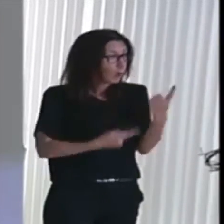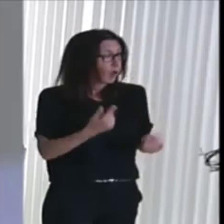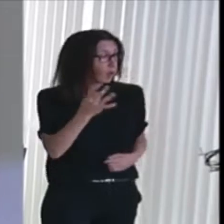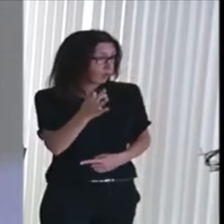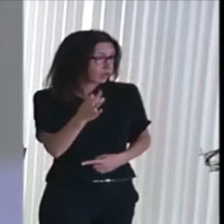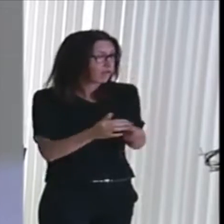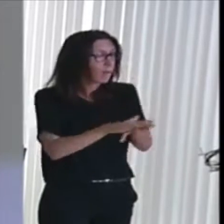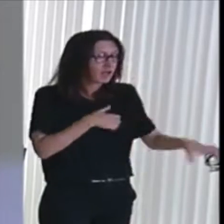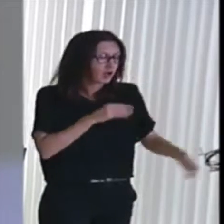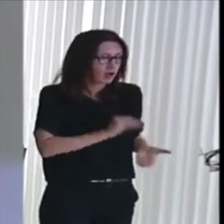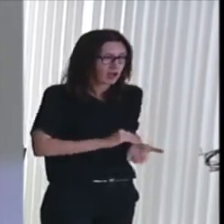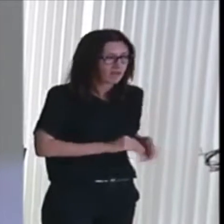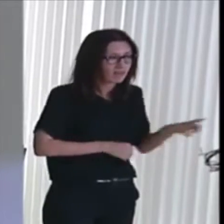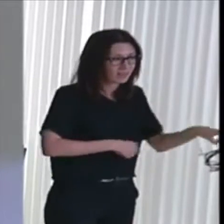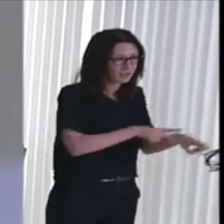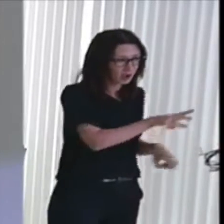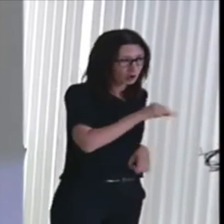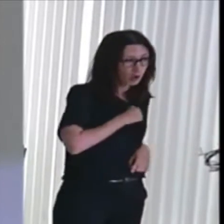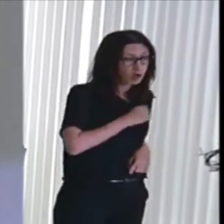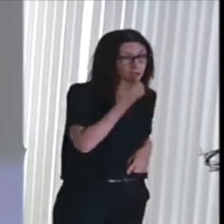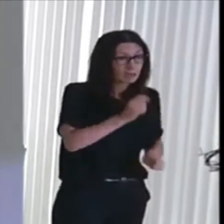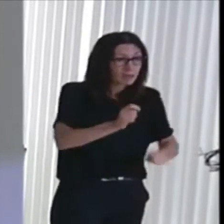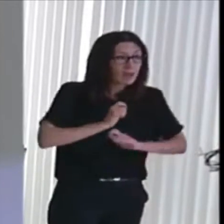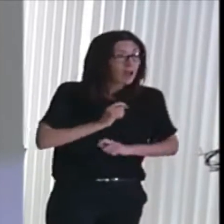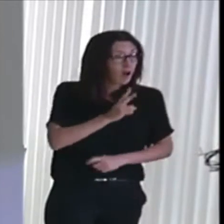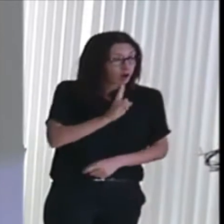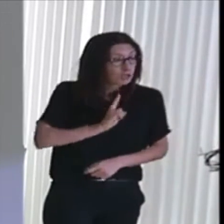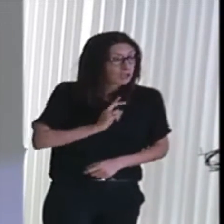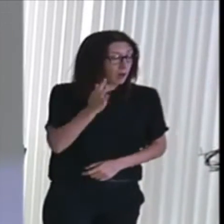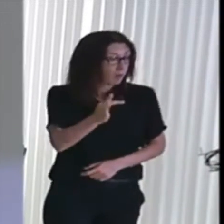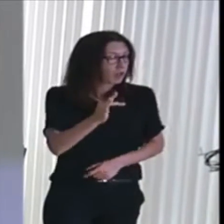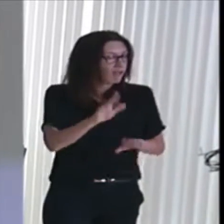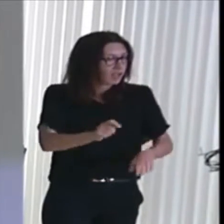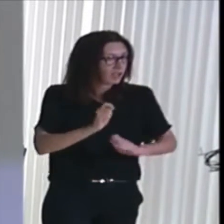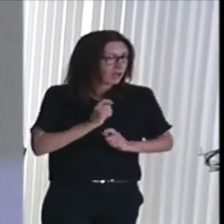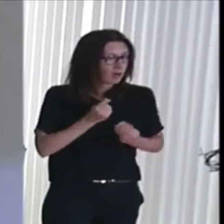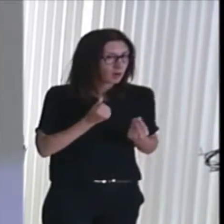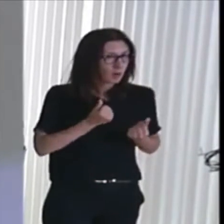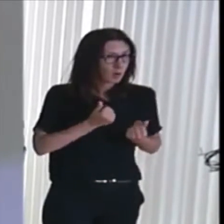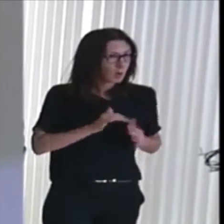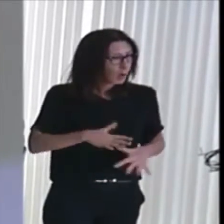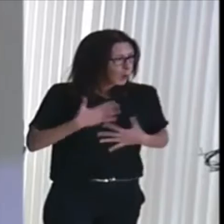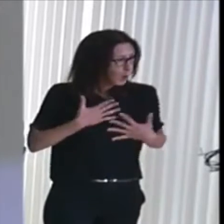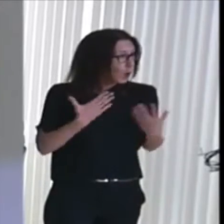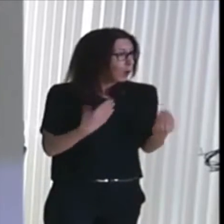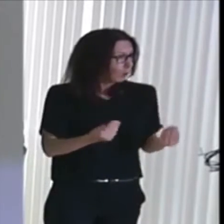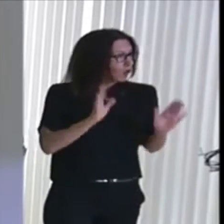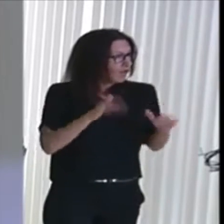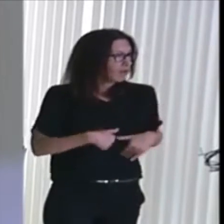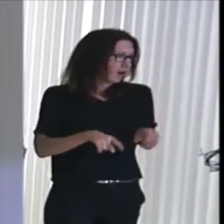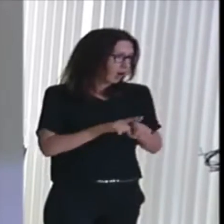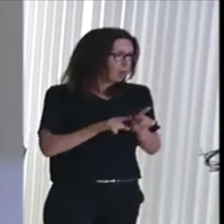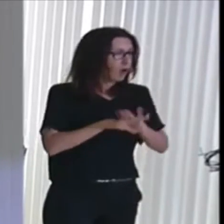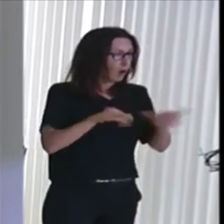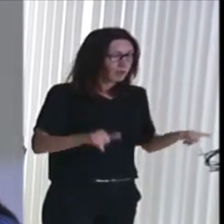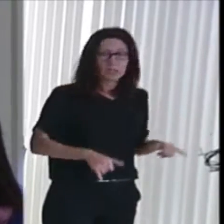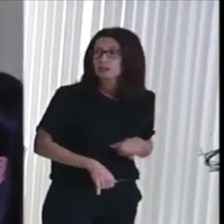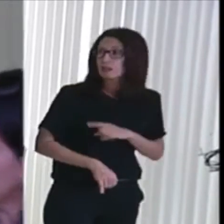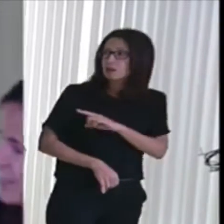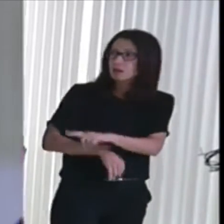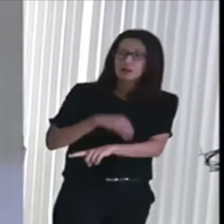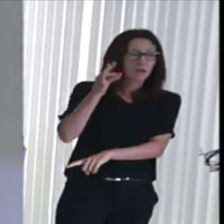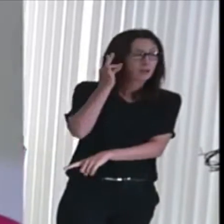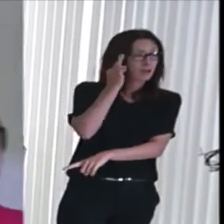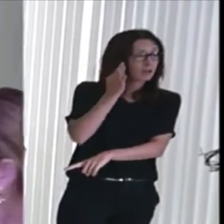que cuando te llega el positivo, te llena tanto que compensa todo lo demás. Yo creo que no, porque la otra opción